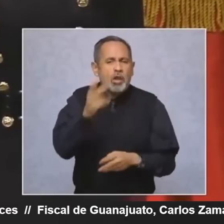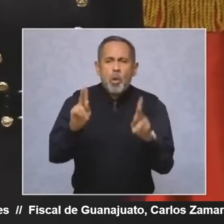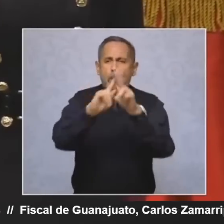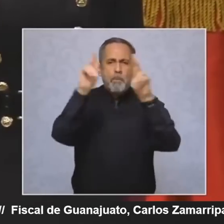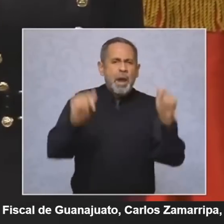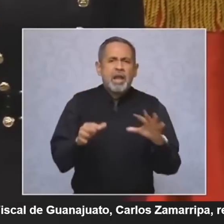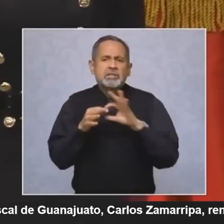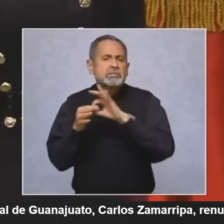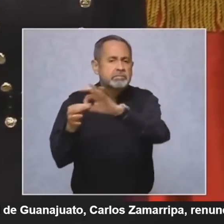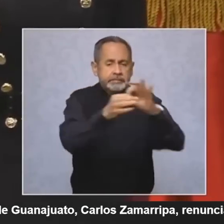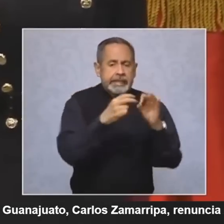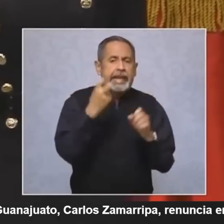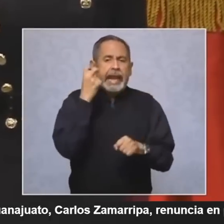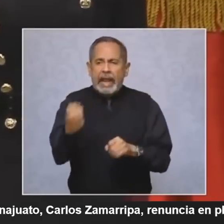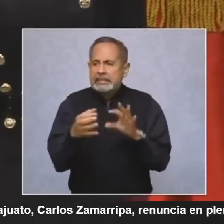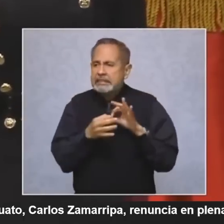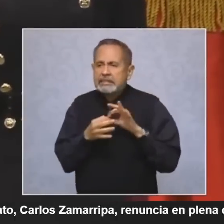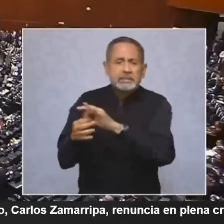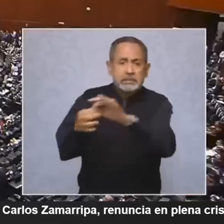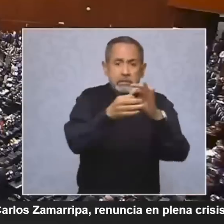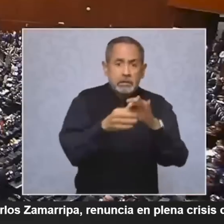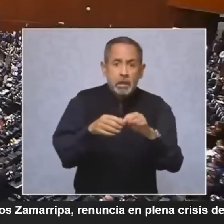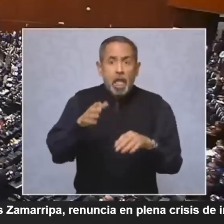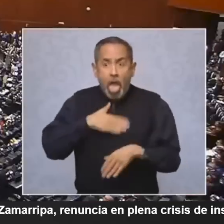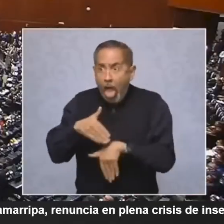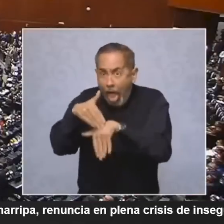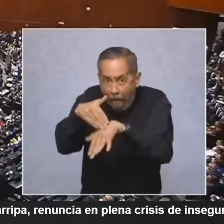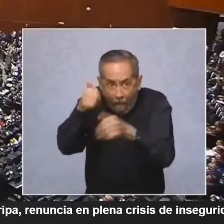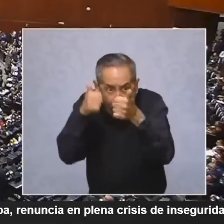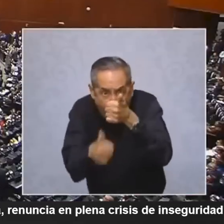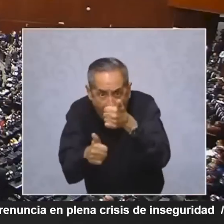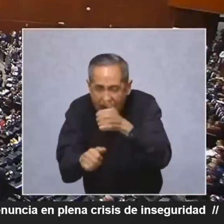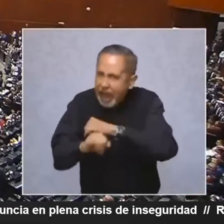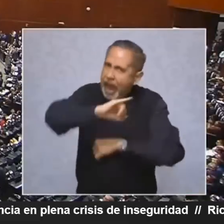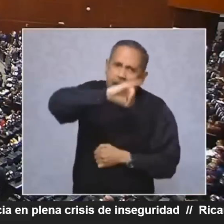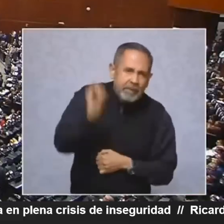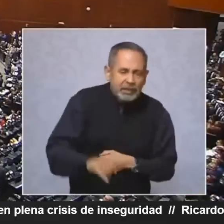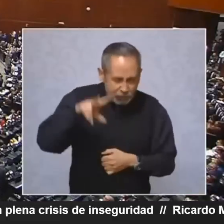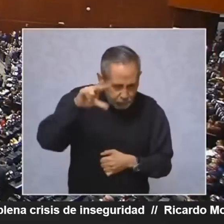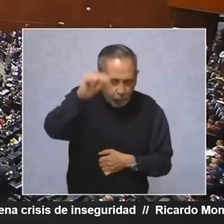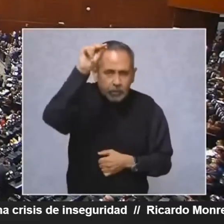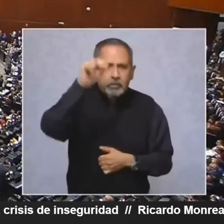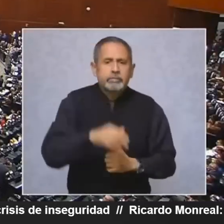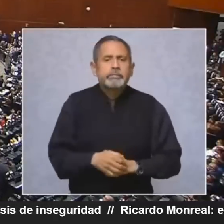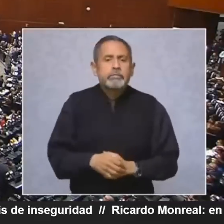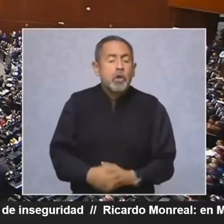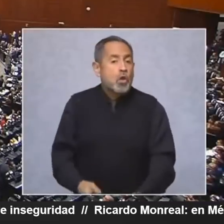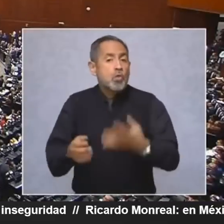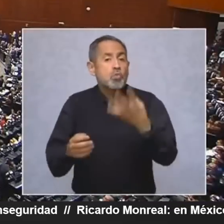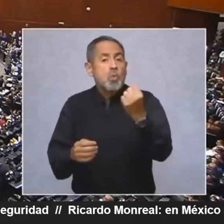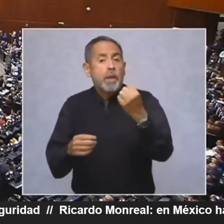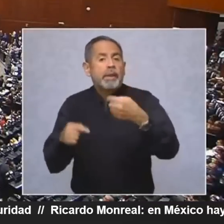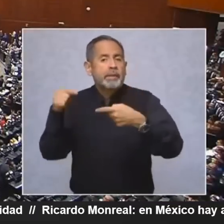nos coordinamos, mas no nos subordinamos. 9.